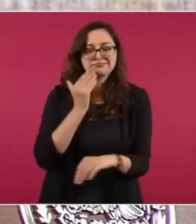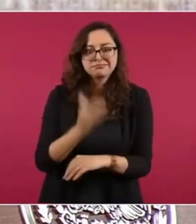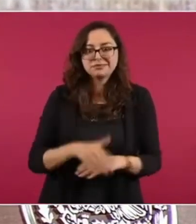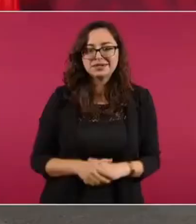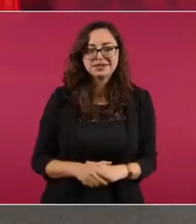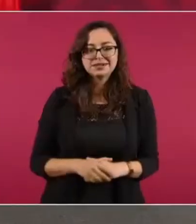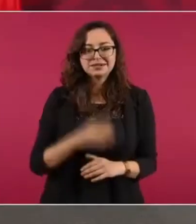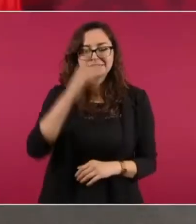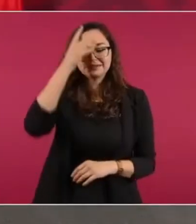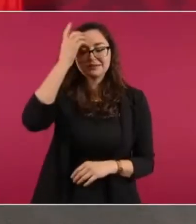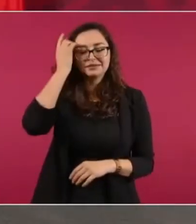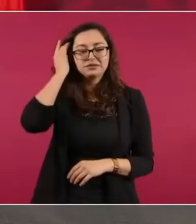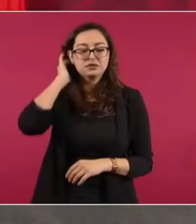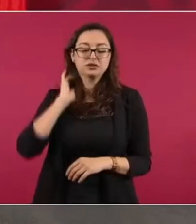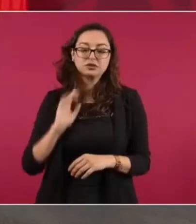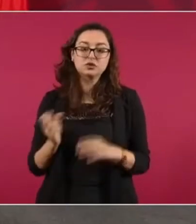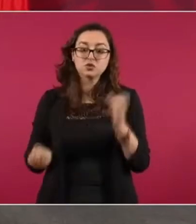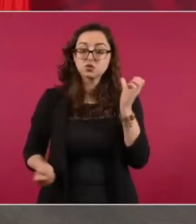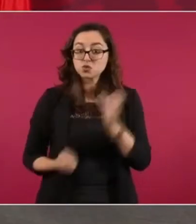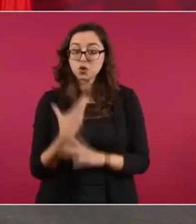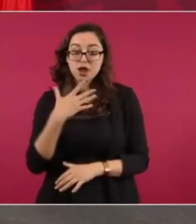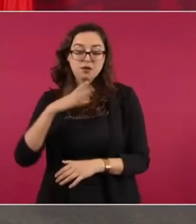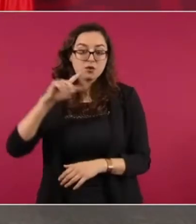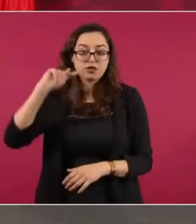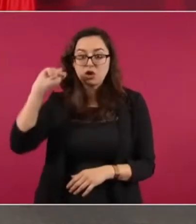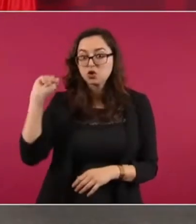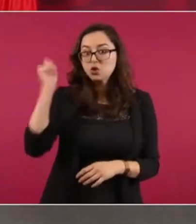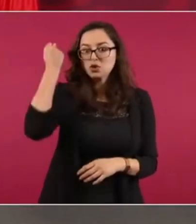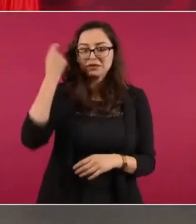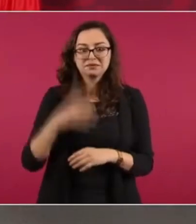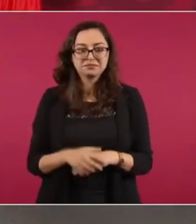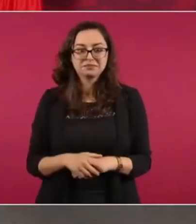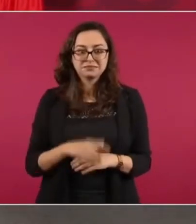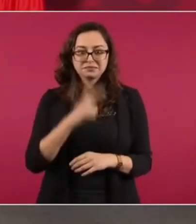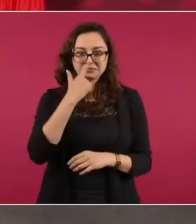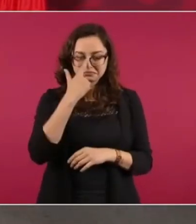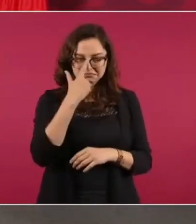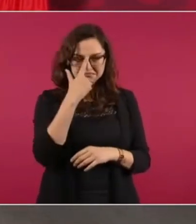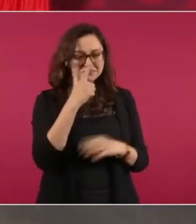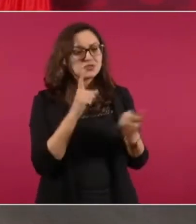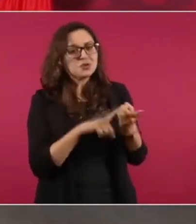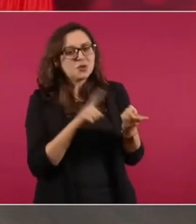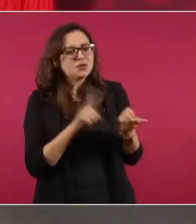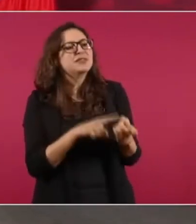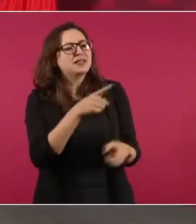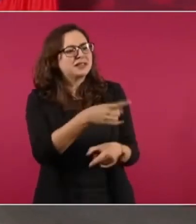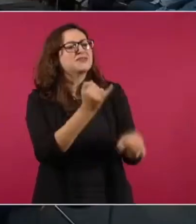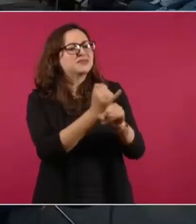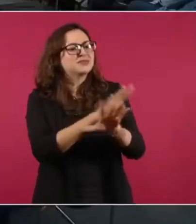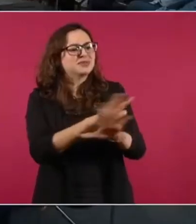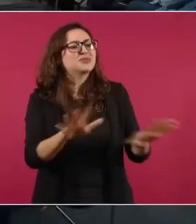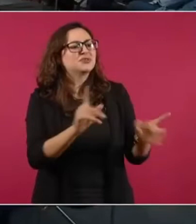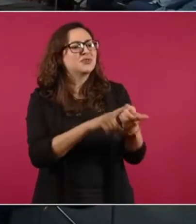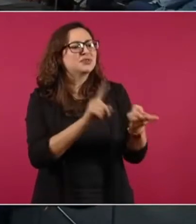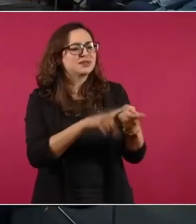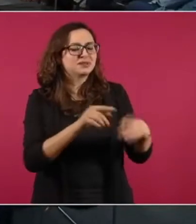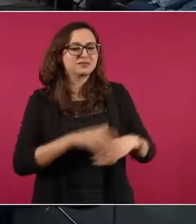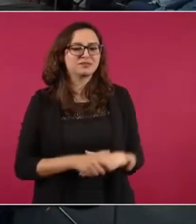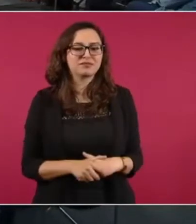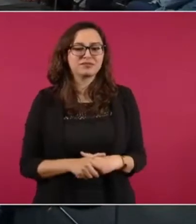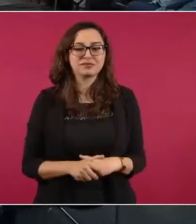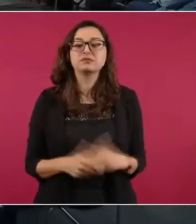o con sistemas de inteligencia? ¿Dónde salió eso de la empresa? Se desprende